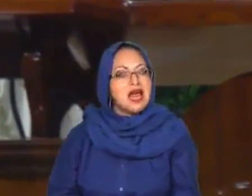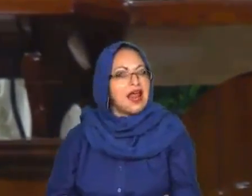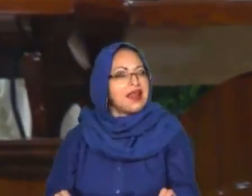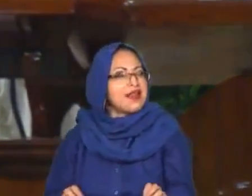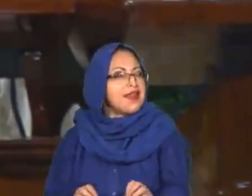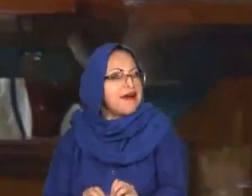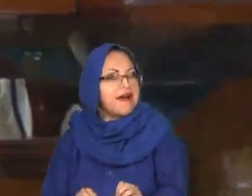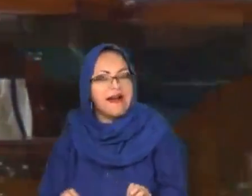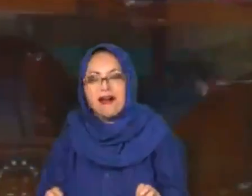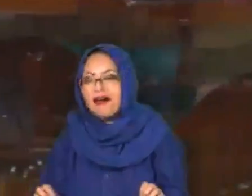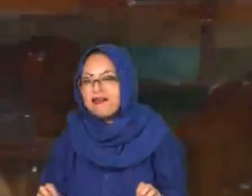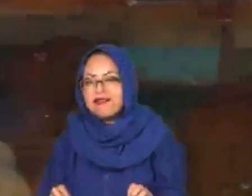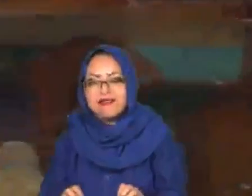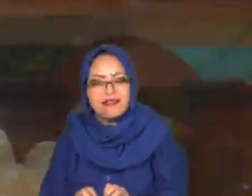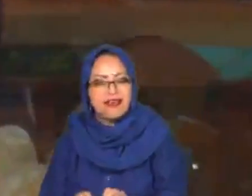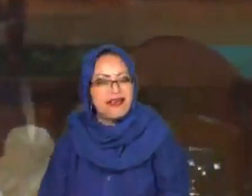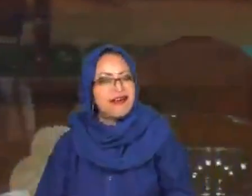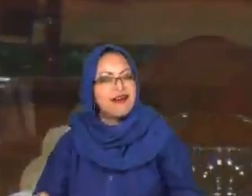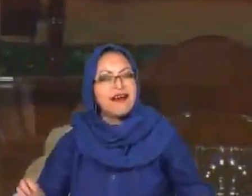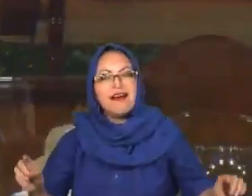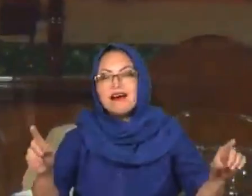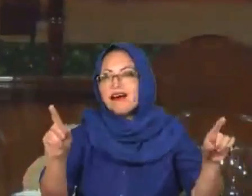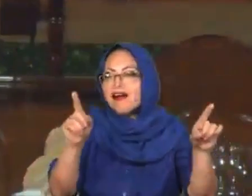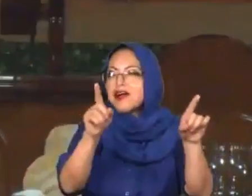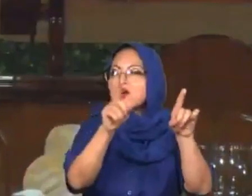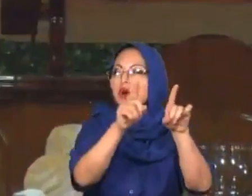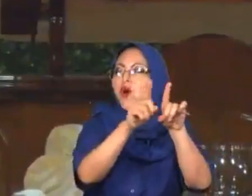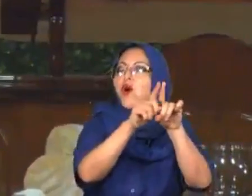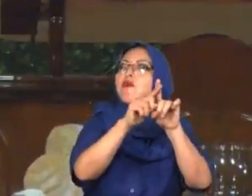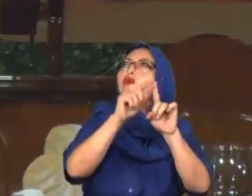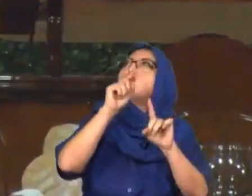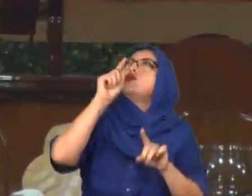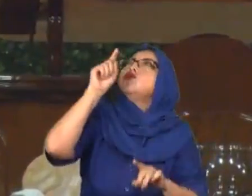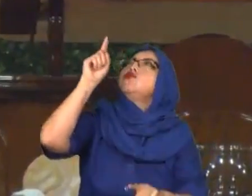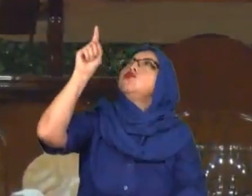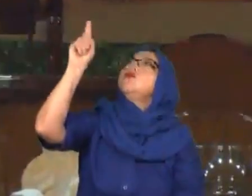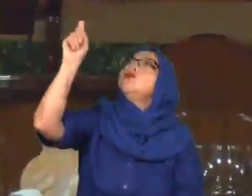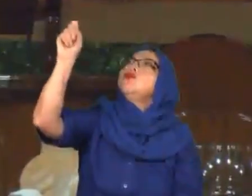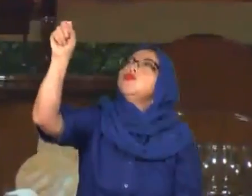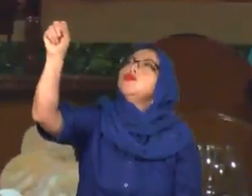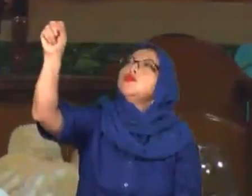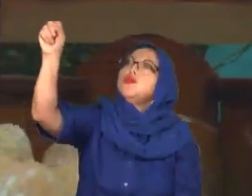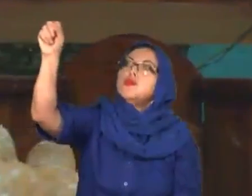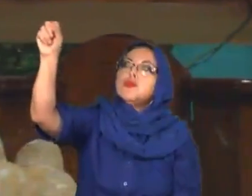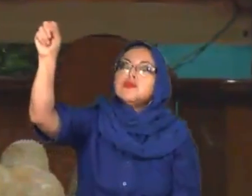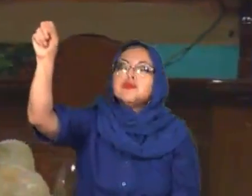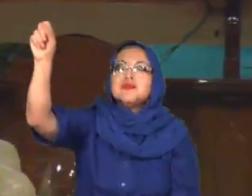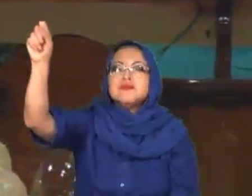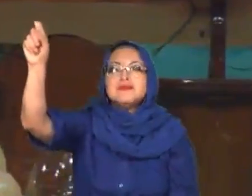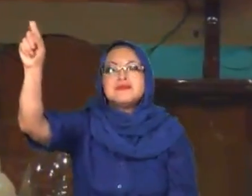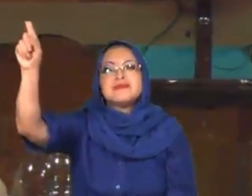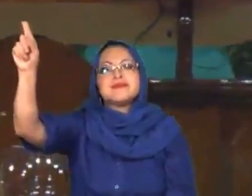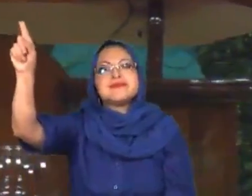No hay nadie como tú.